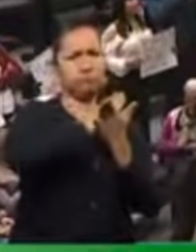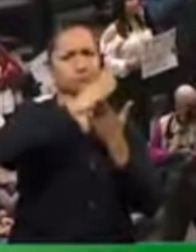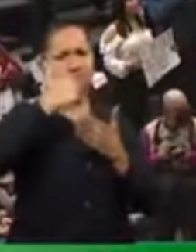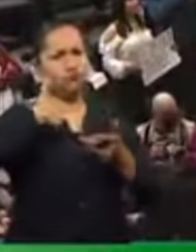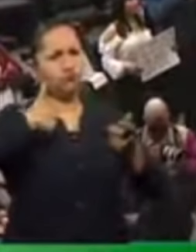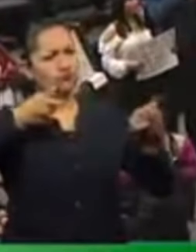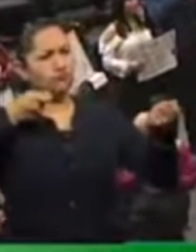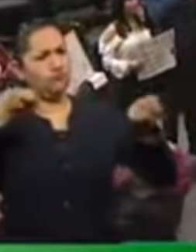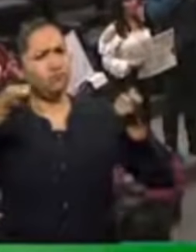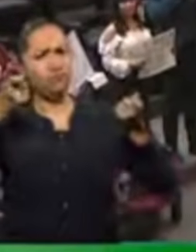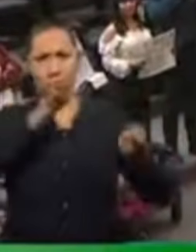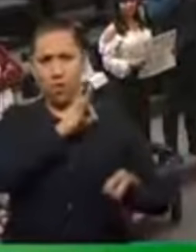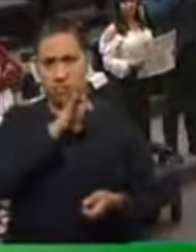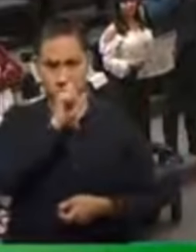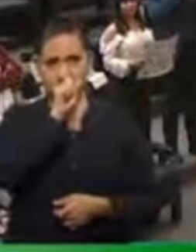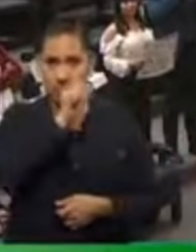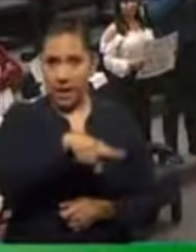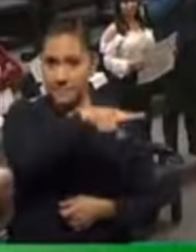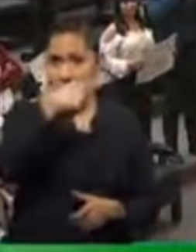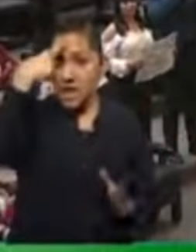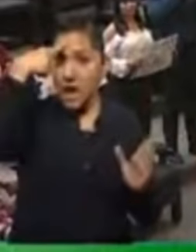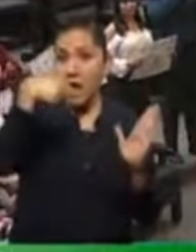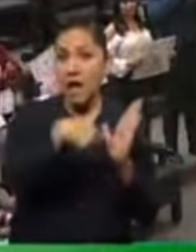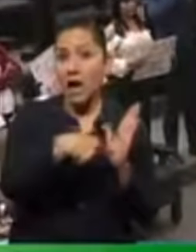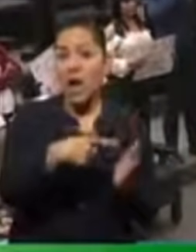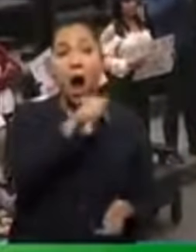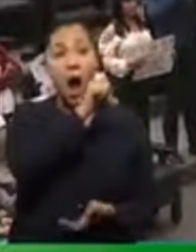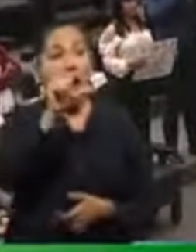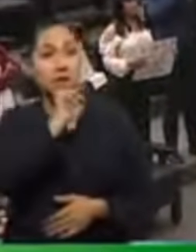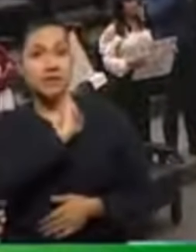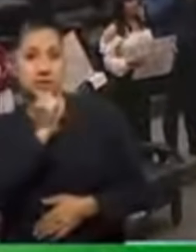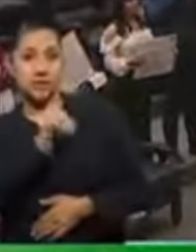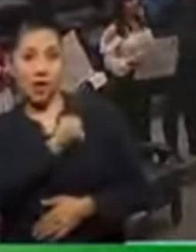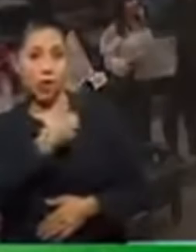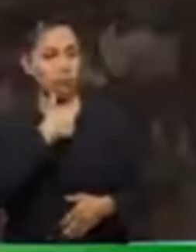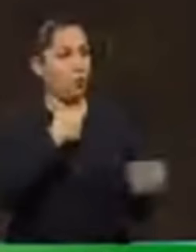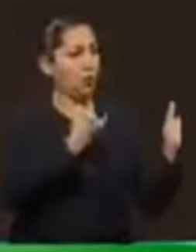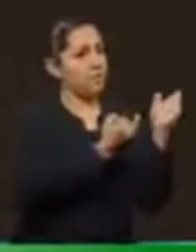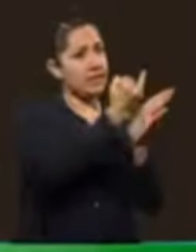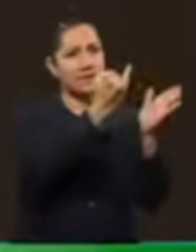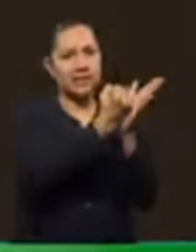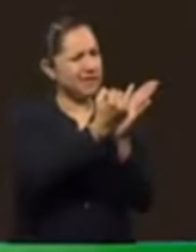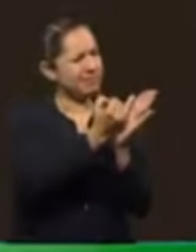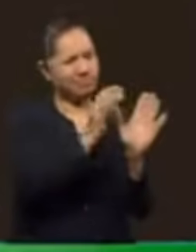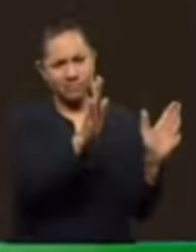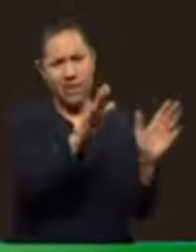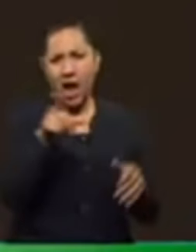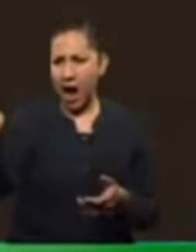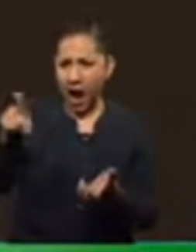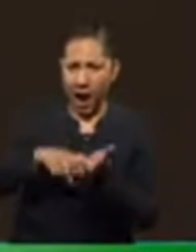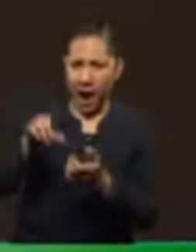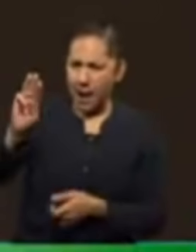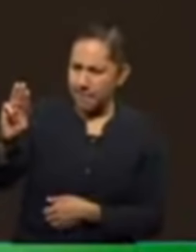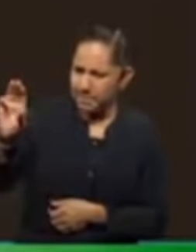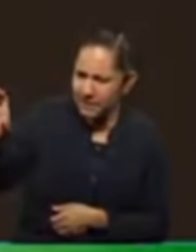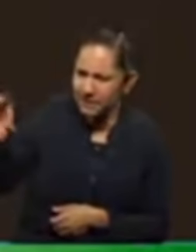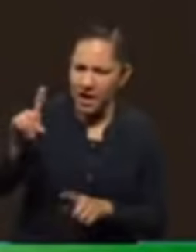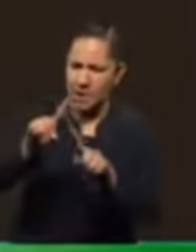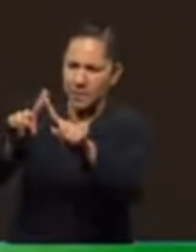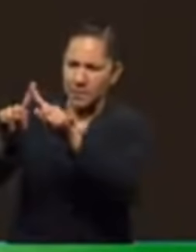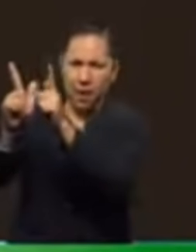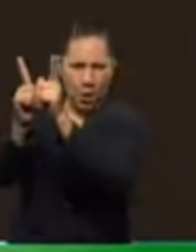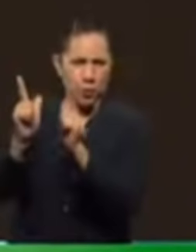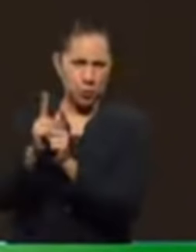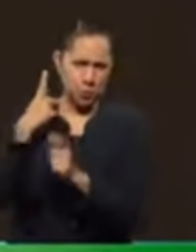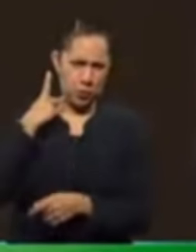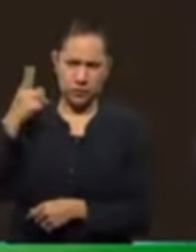El servilismo vergonzoso del PRD y de Movimiento Ciudadano los hace venir a tribuna a confundir que